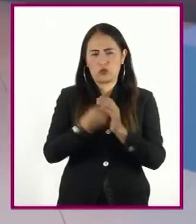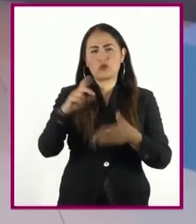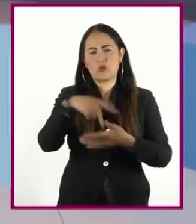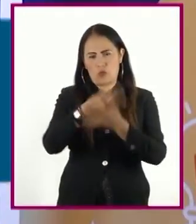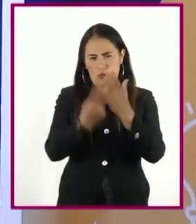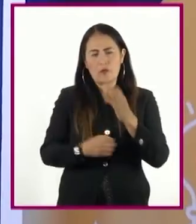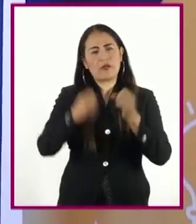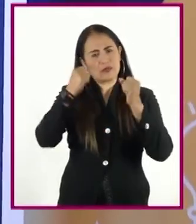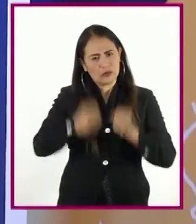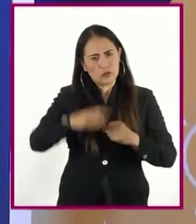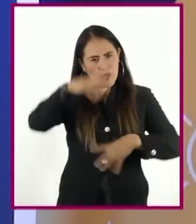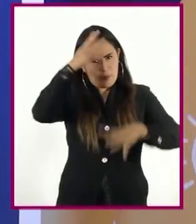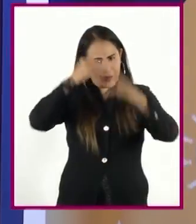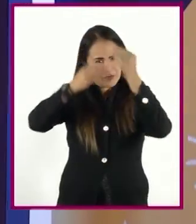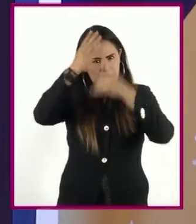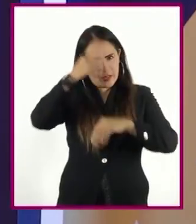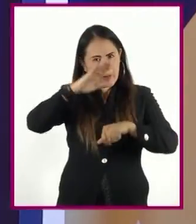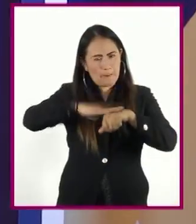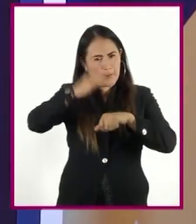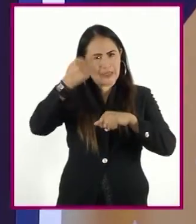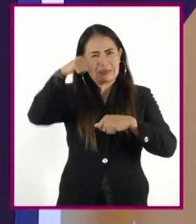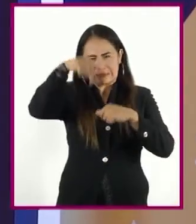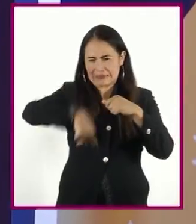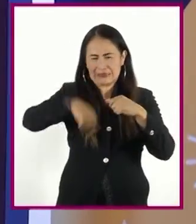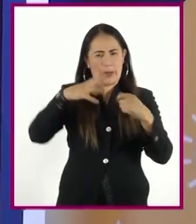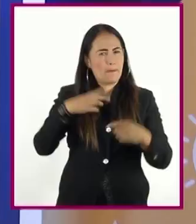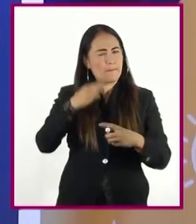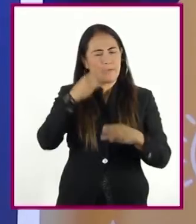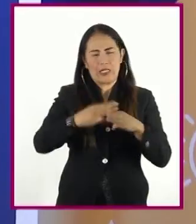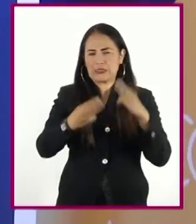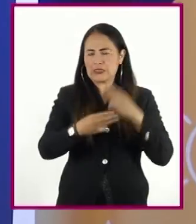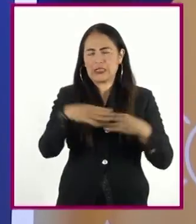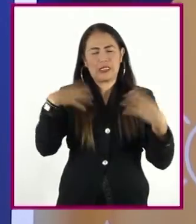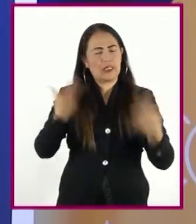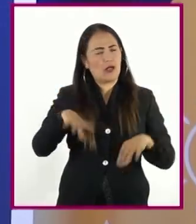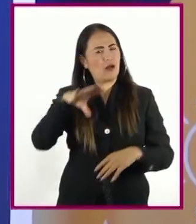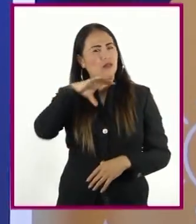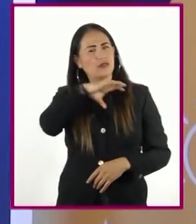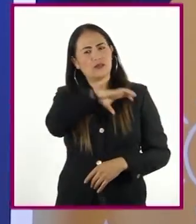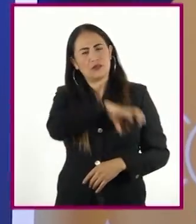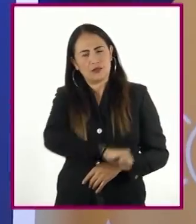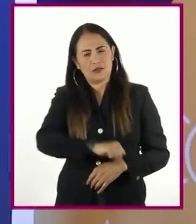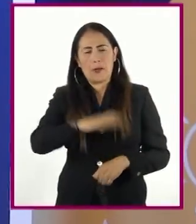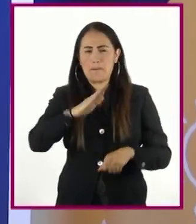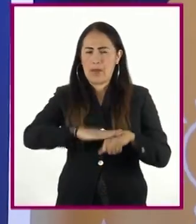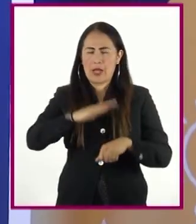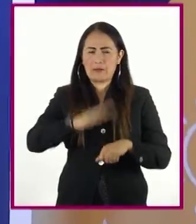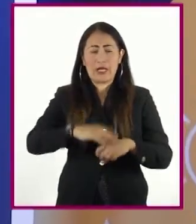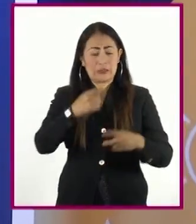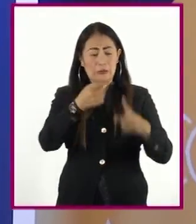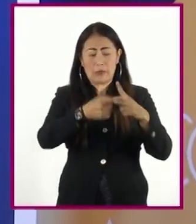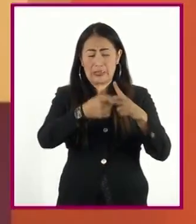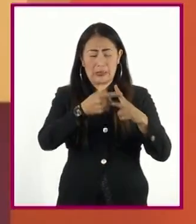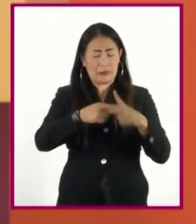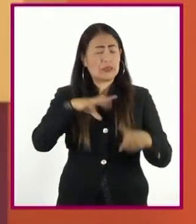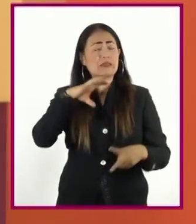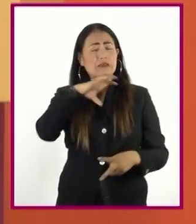seguramente aprenderemos más de esta asignatura maravillosa. No sé ustedes, pero a mí cada vez me gustan más las